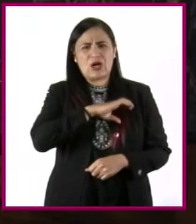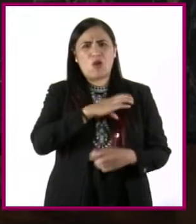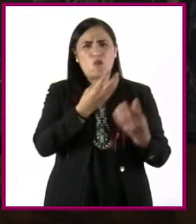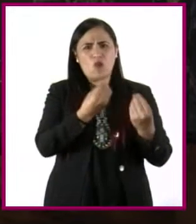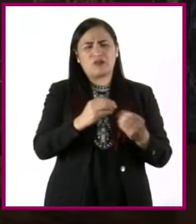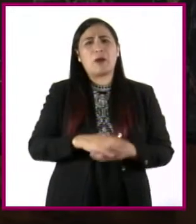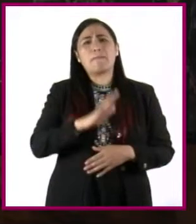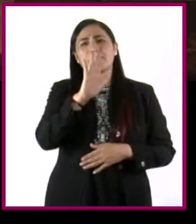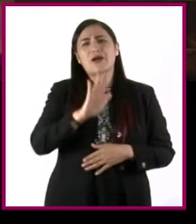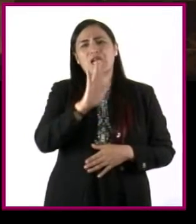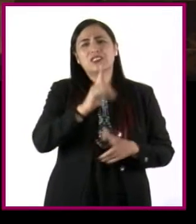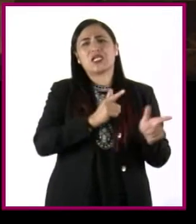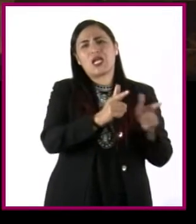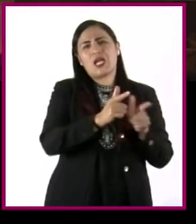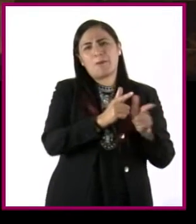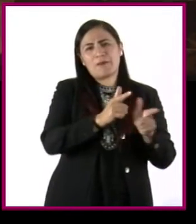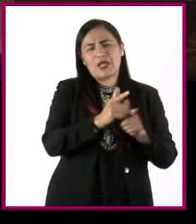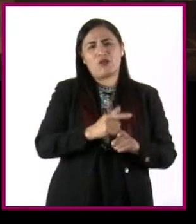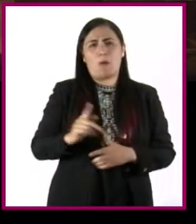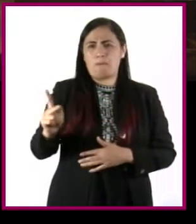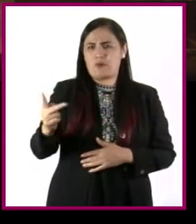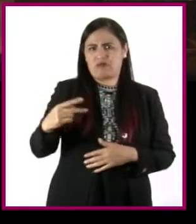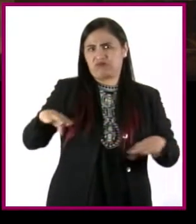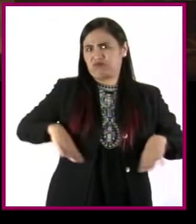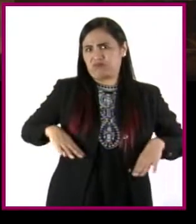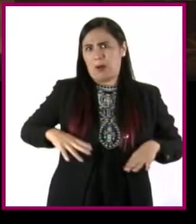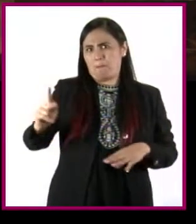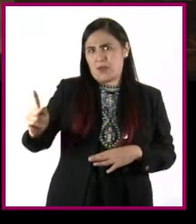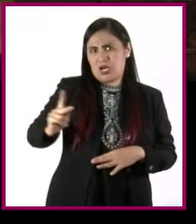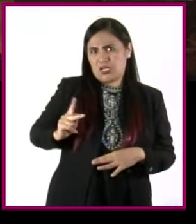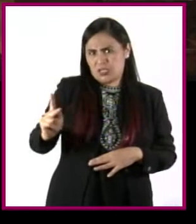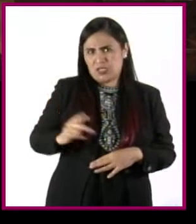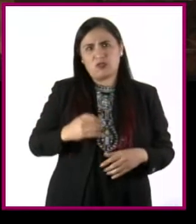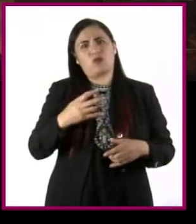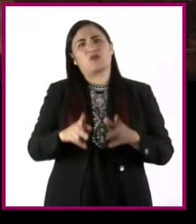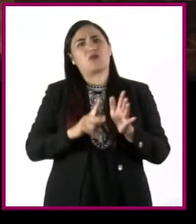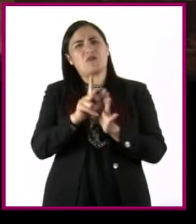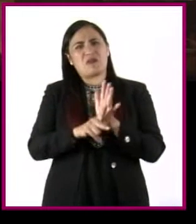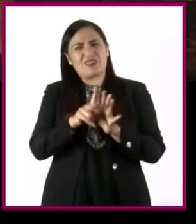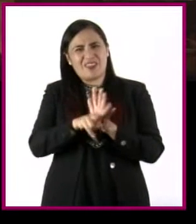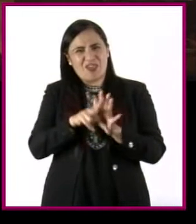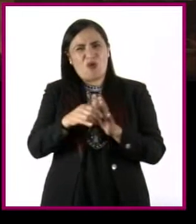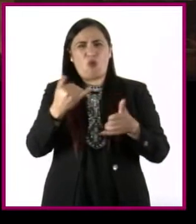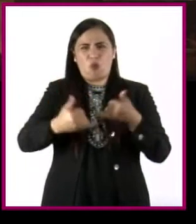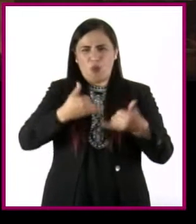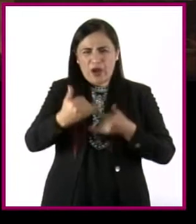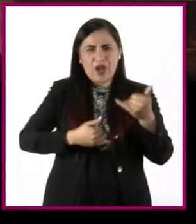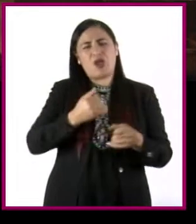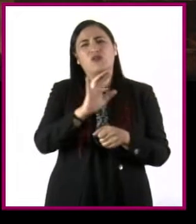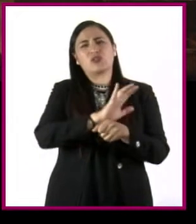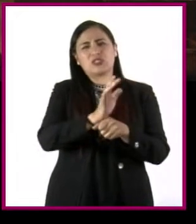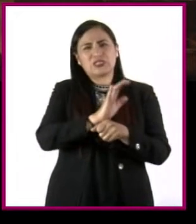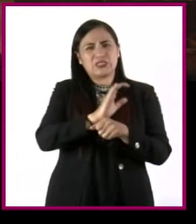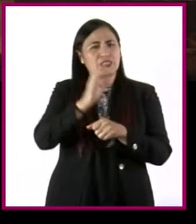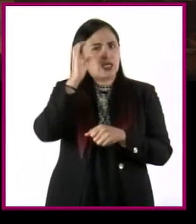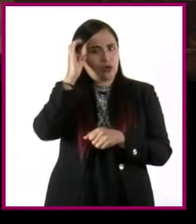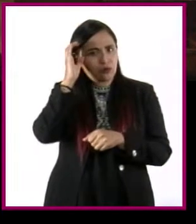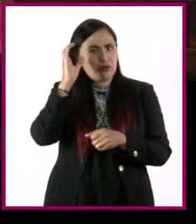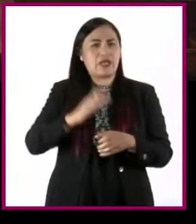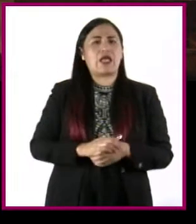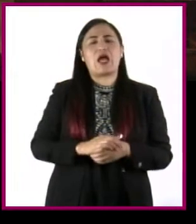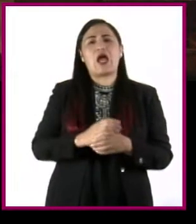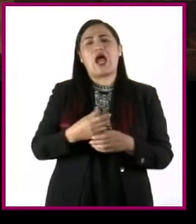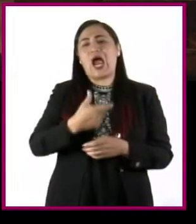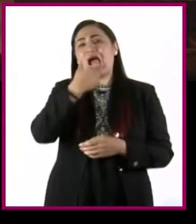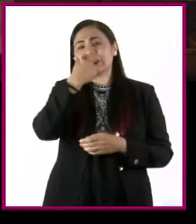almas gemelas. Nos parecemos un chorro. Jugamos los mismos videojuegos, nos gusta el cine coreano, amamos las galletas de